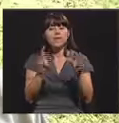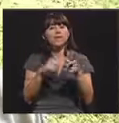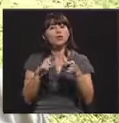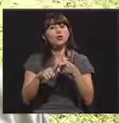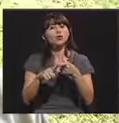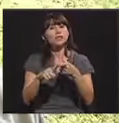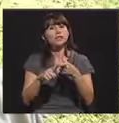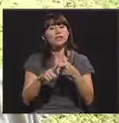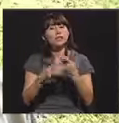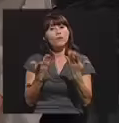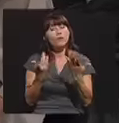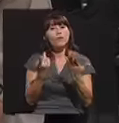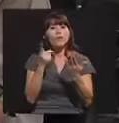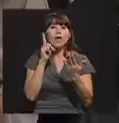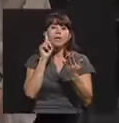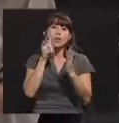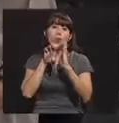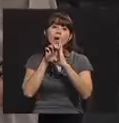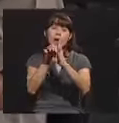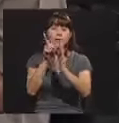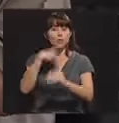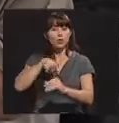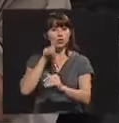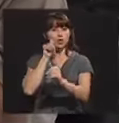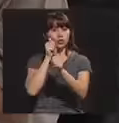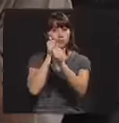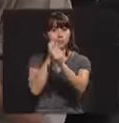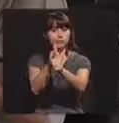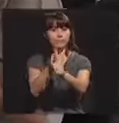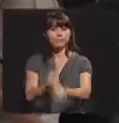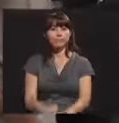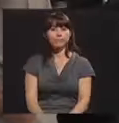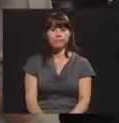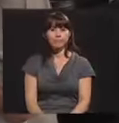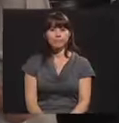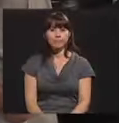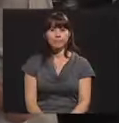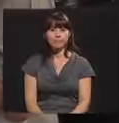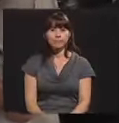como un ejemplo que seguimos.